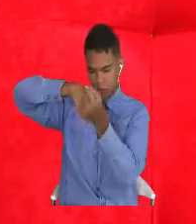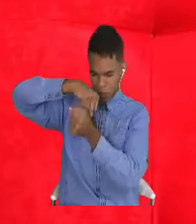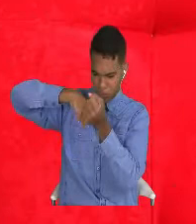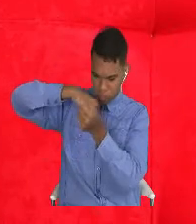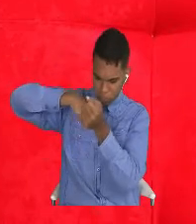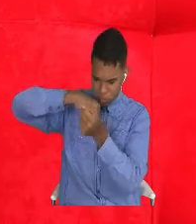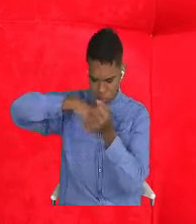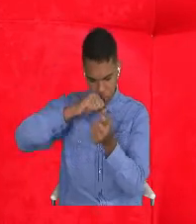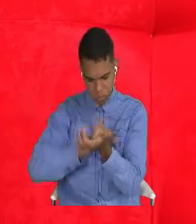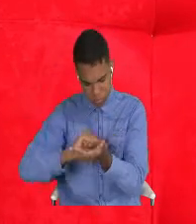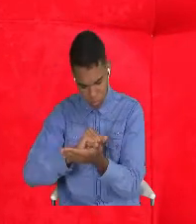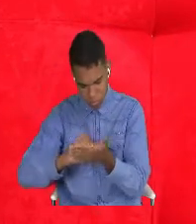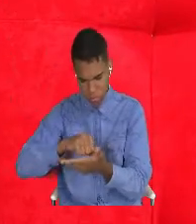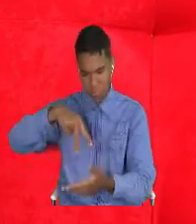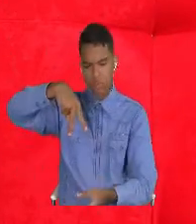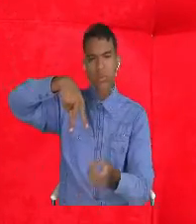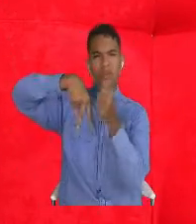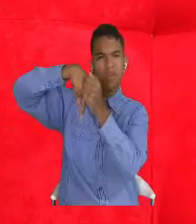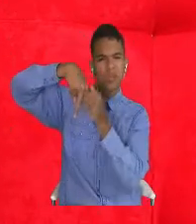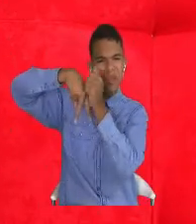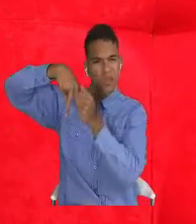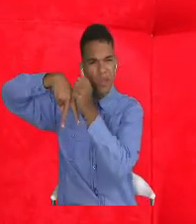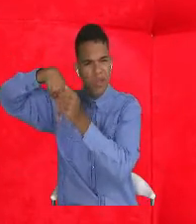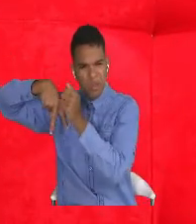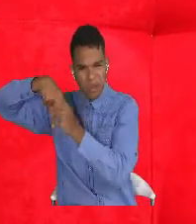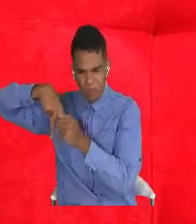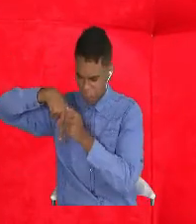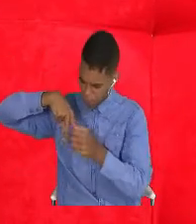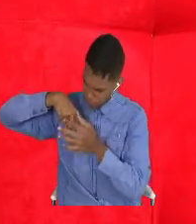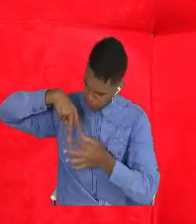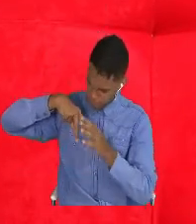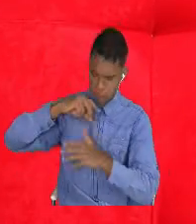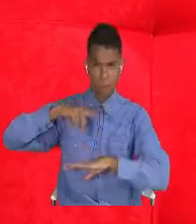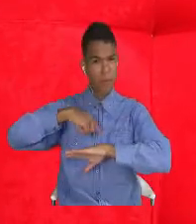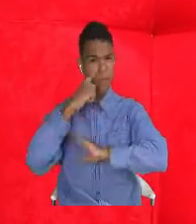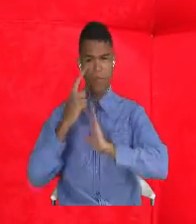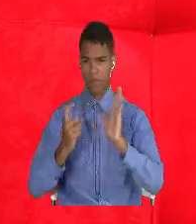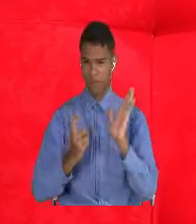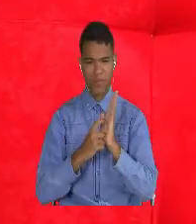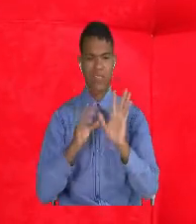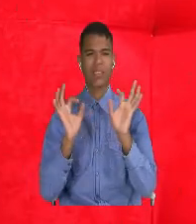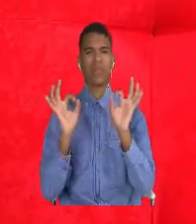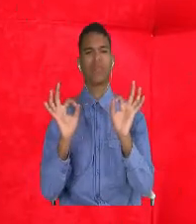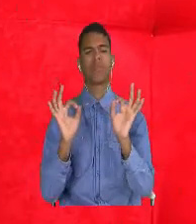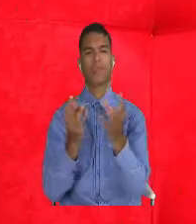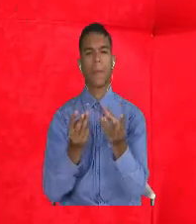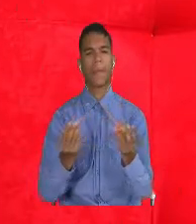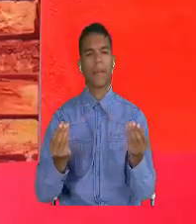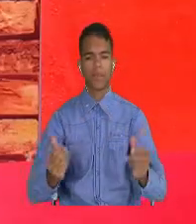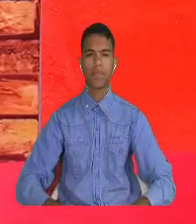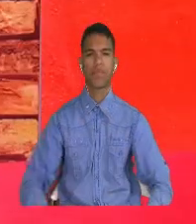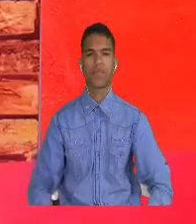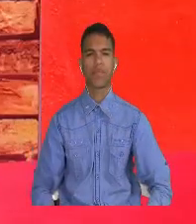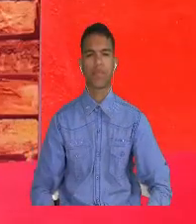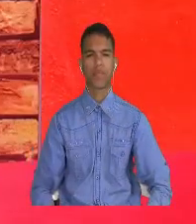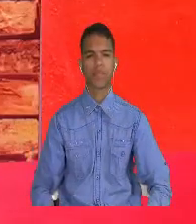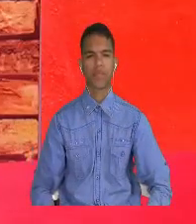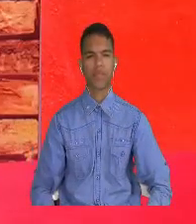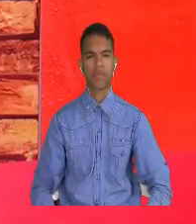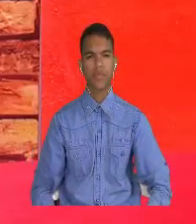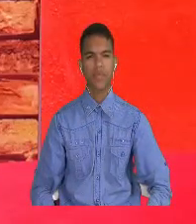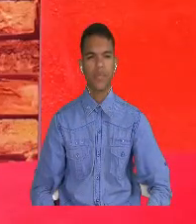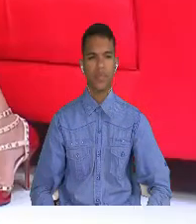láser lipólisis, varios equipos para nosotros poder hacer ese tratamiento de anticelulítico. Bueno, hay algo